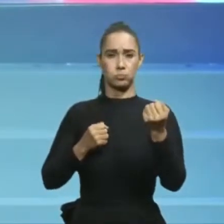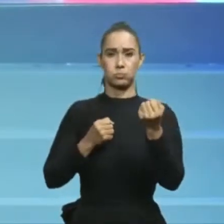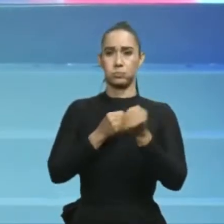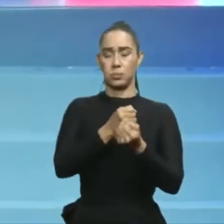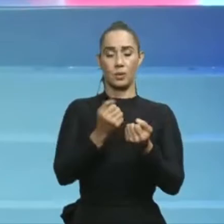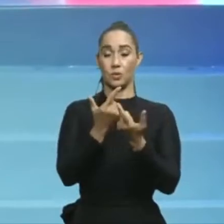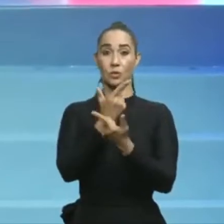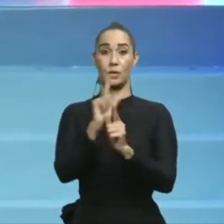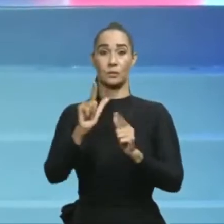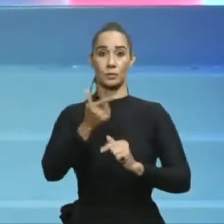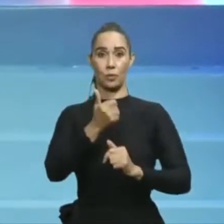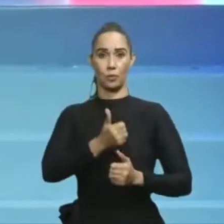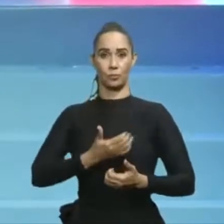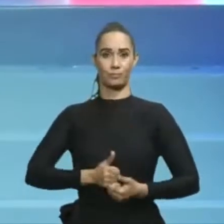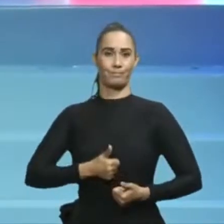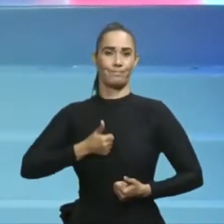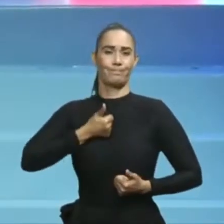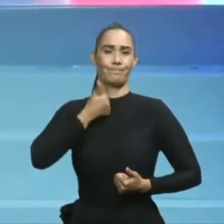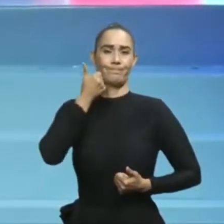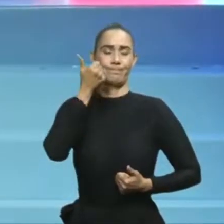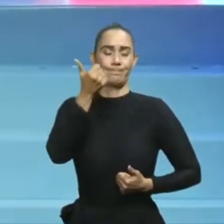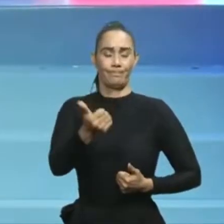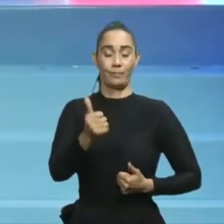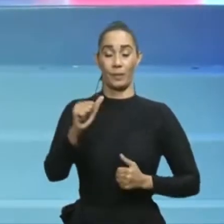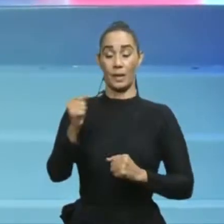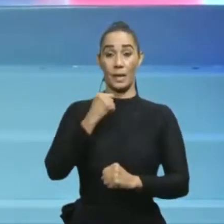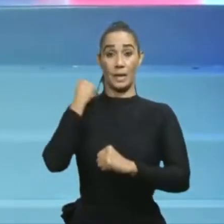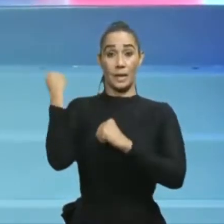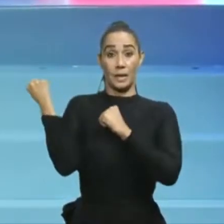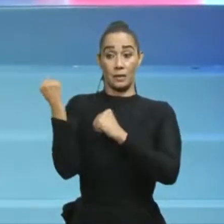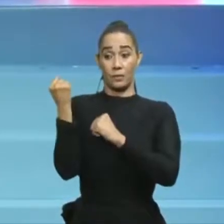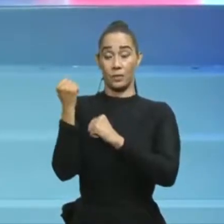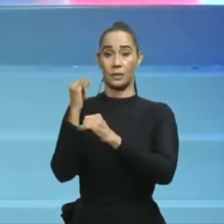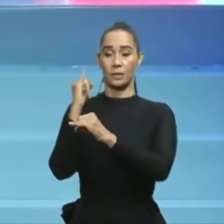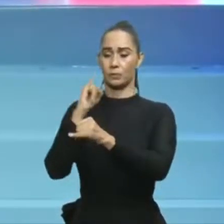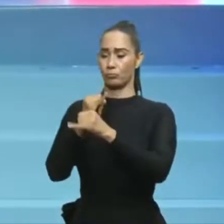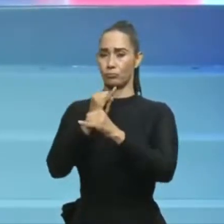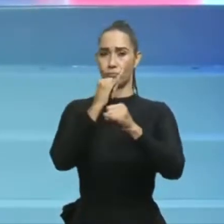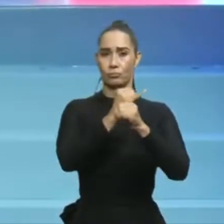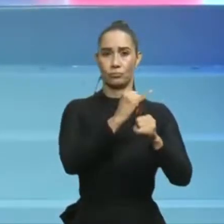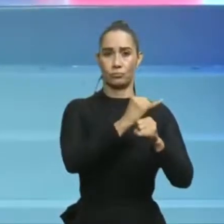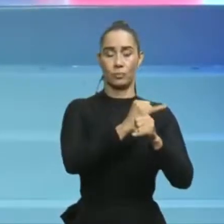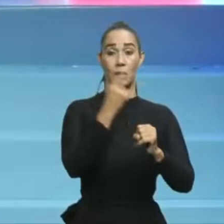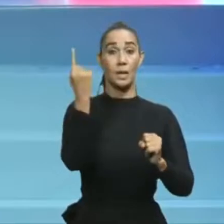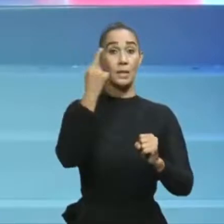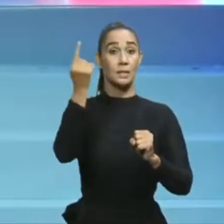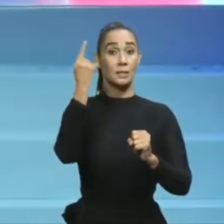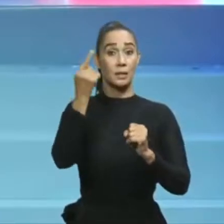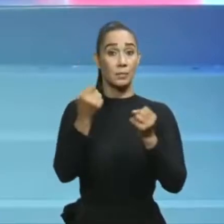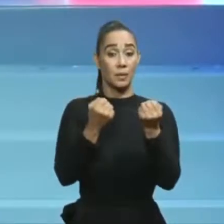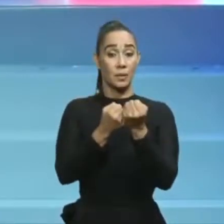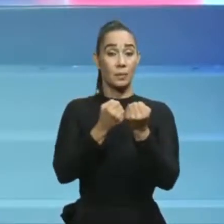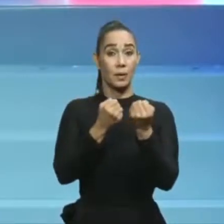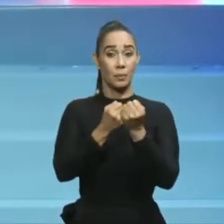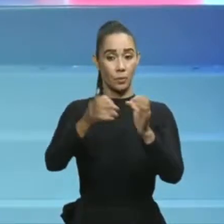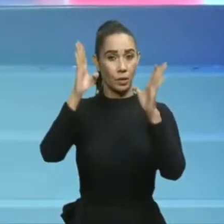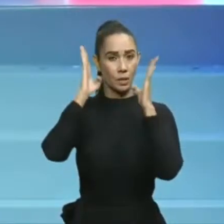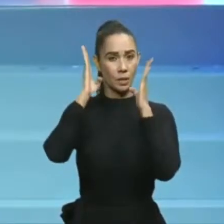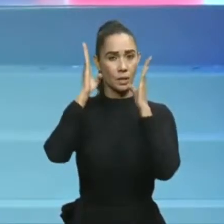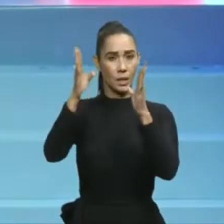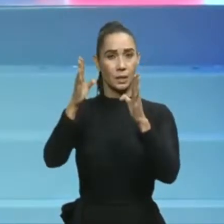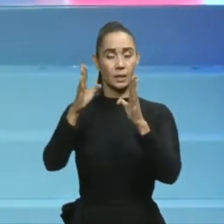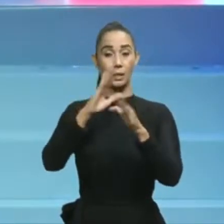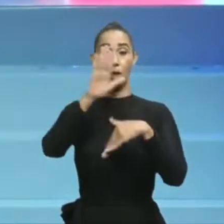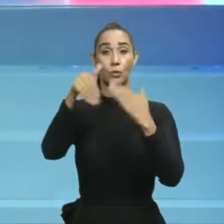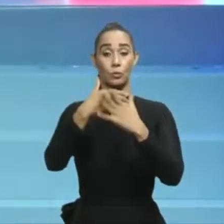solo con la voluntad popular y la fortaleza de nuestras instituciones que siempre deben responder a los intereses de los